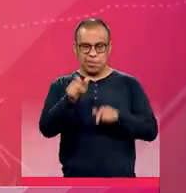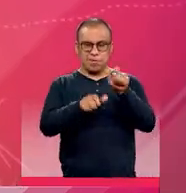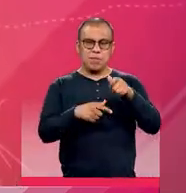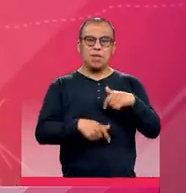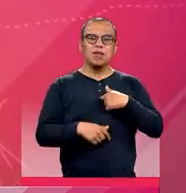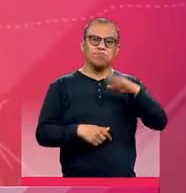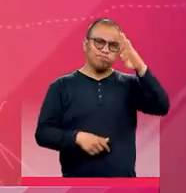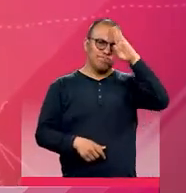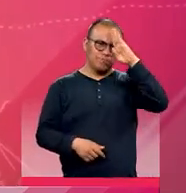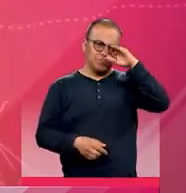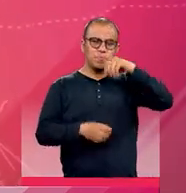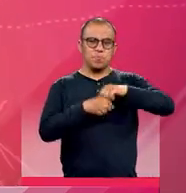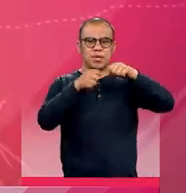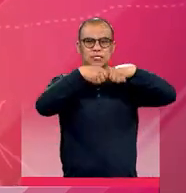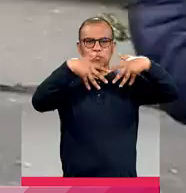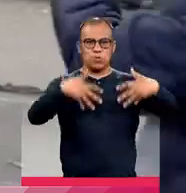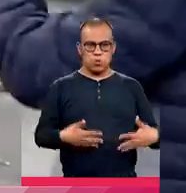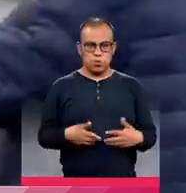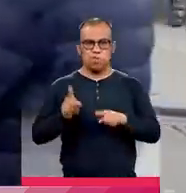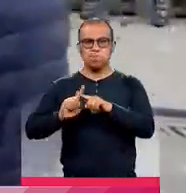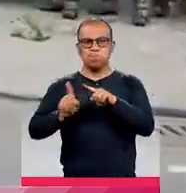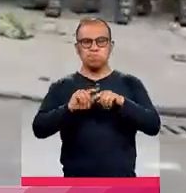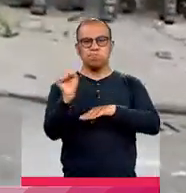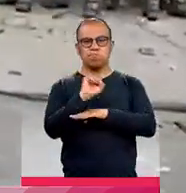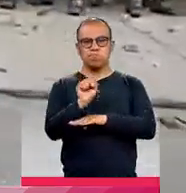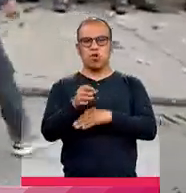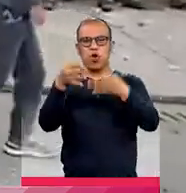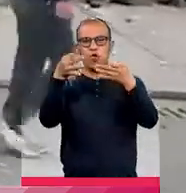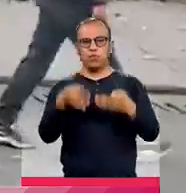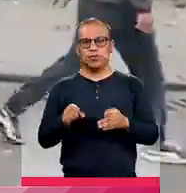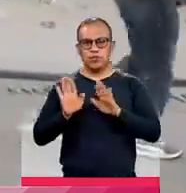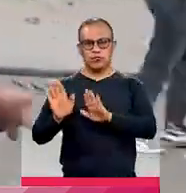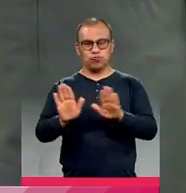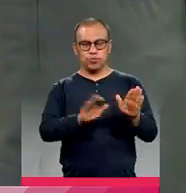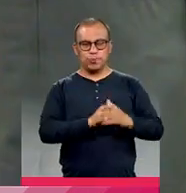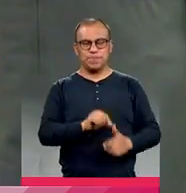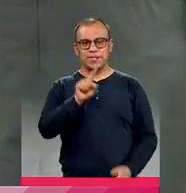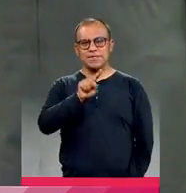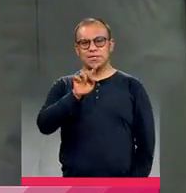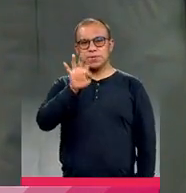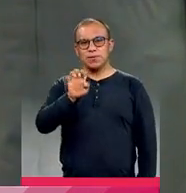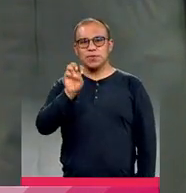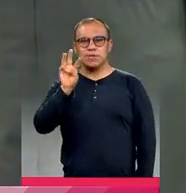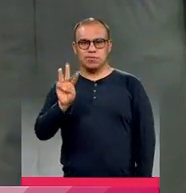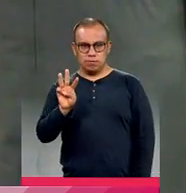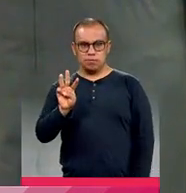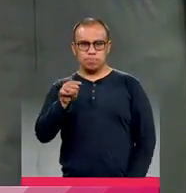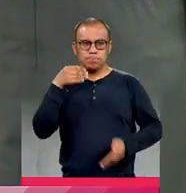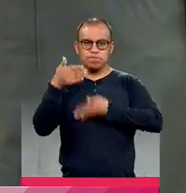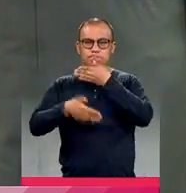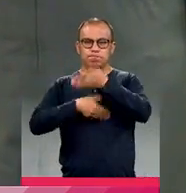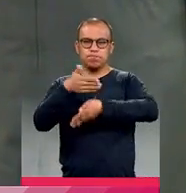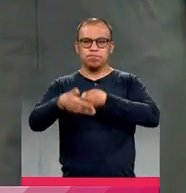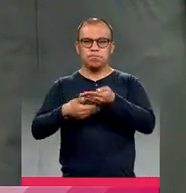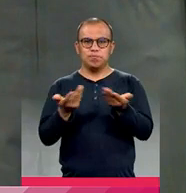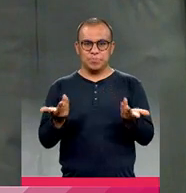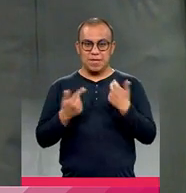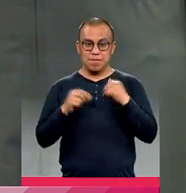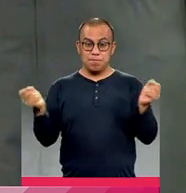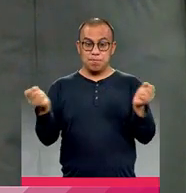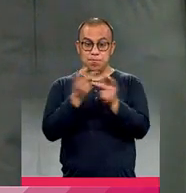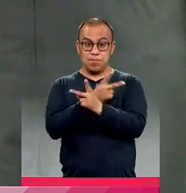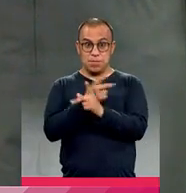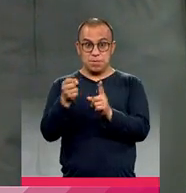la infraestructura de la policía y a varios vehículos oficiales. Hay 193 denuncias instauradas por